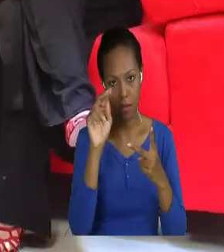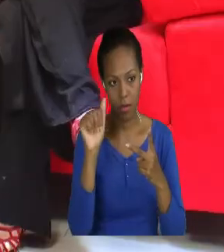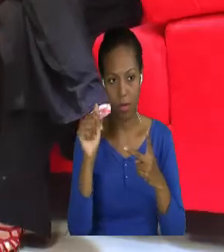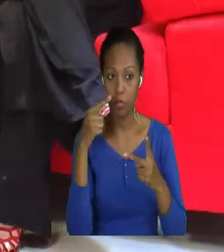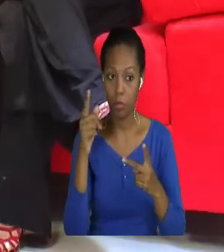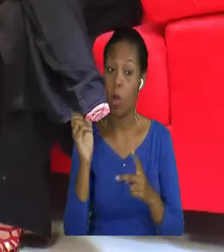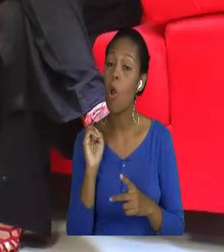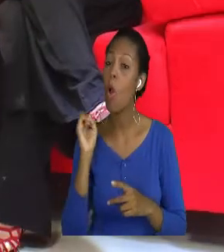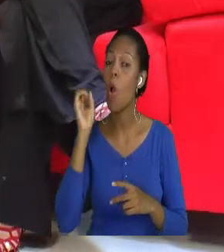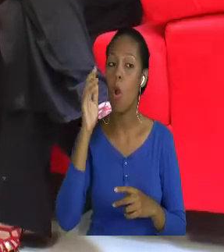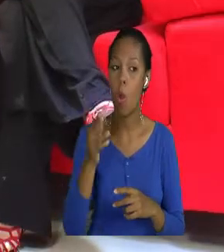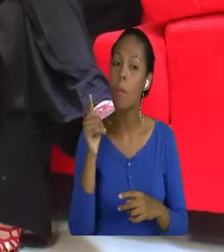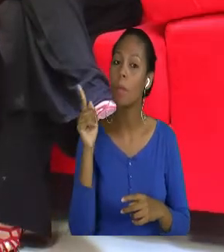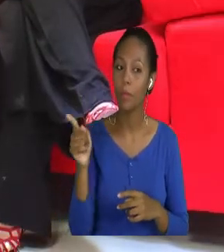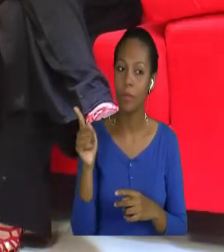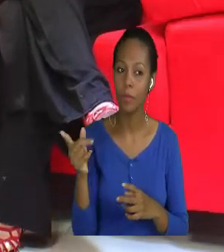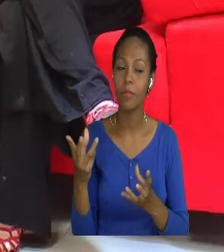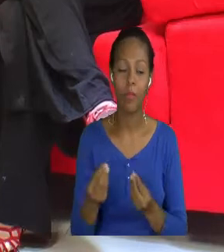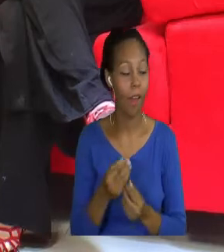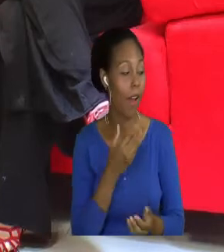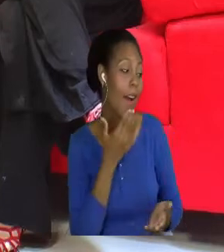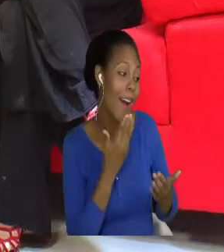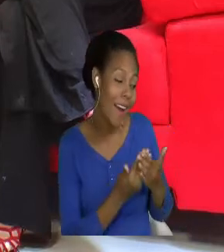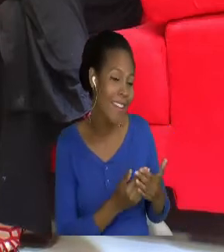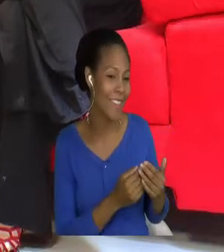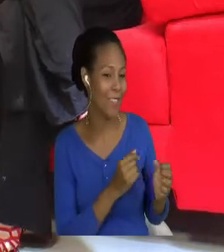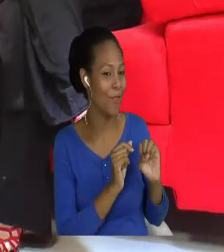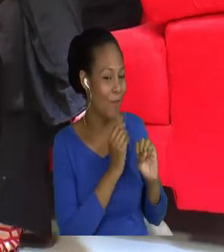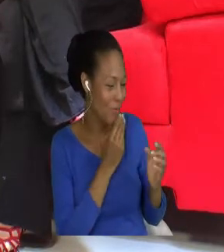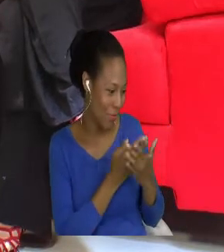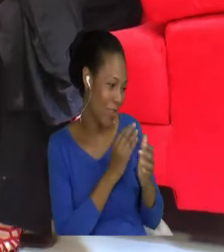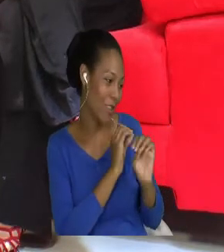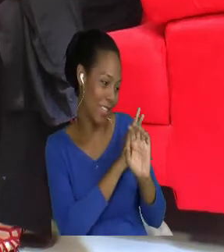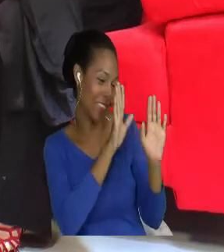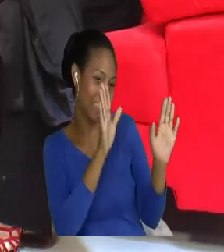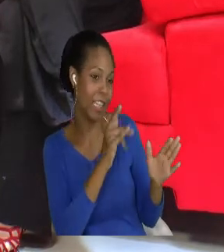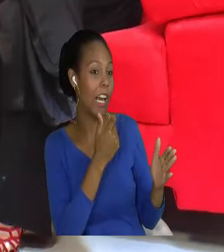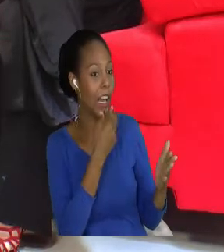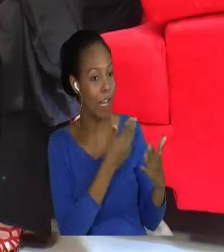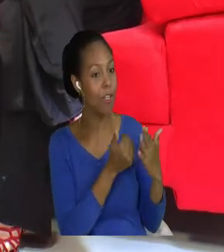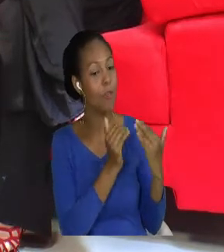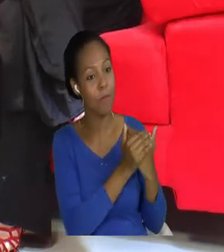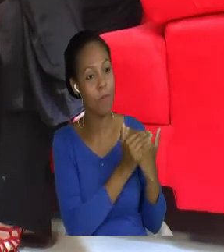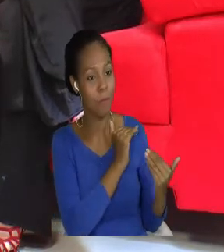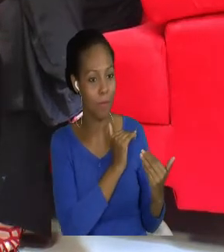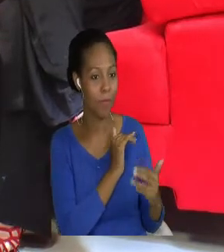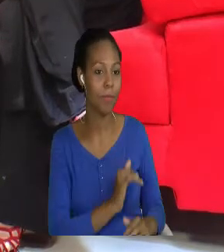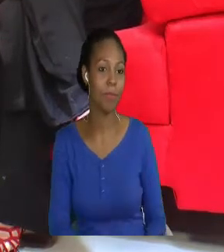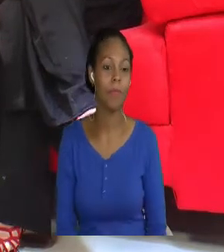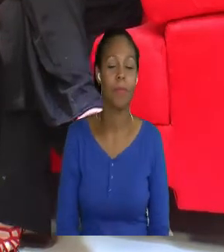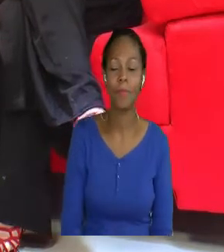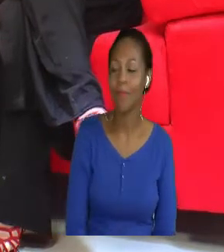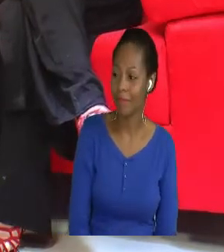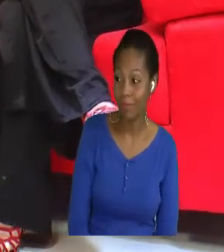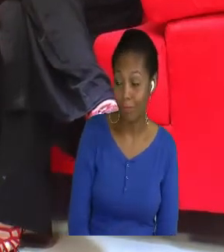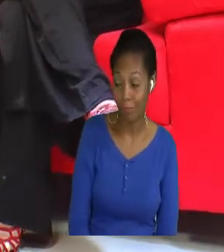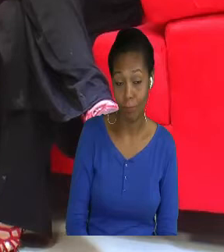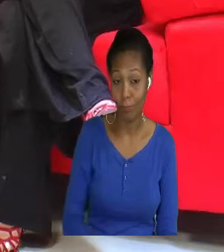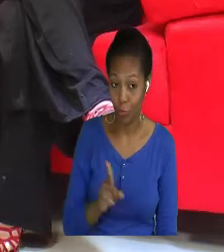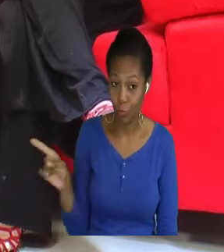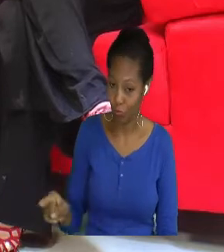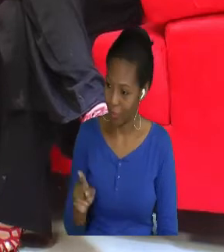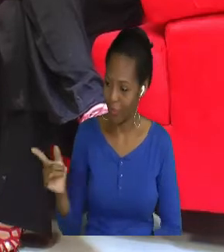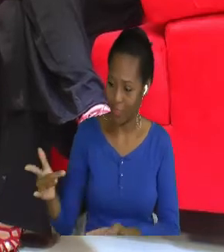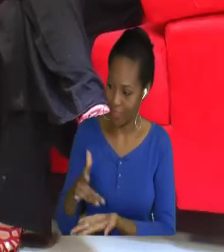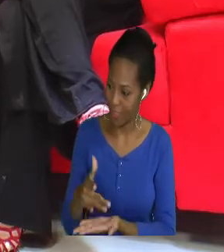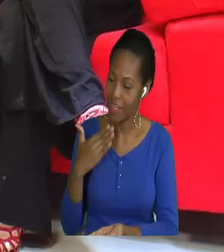están? Gracias, Kiara. Muy buenos días. Gracias por la invitación a tu programa. Gracias a ustedes por aceptarla. Bueno,